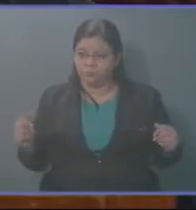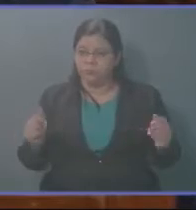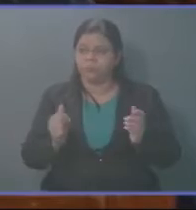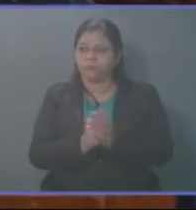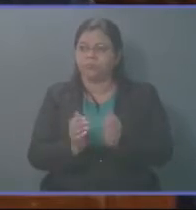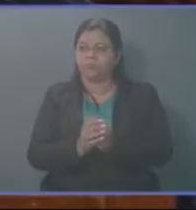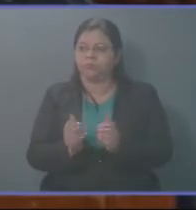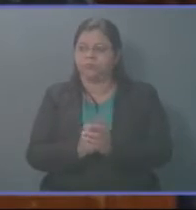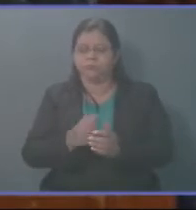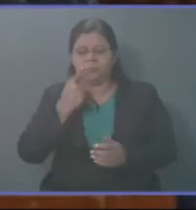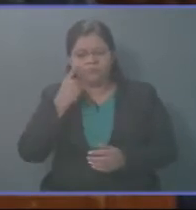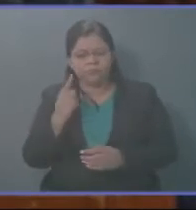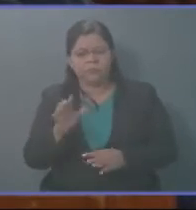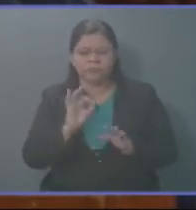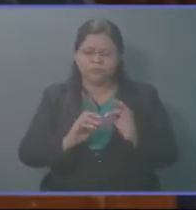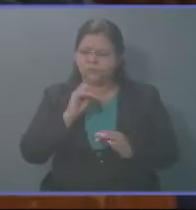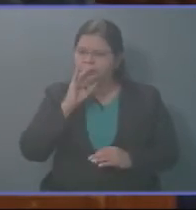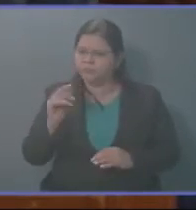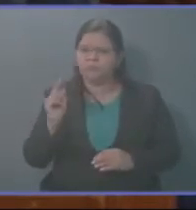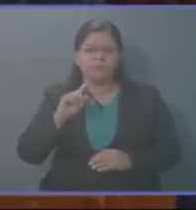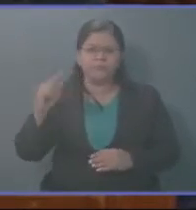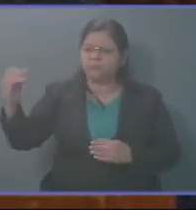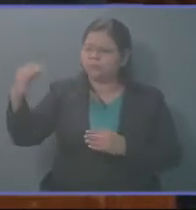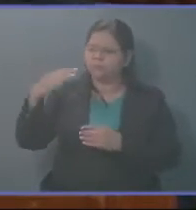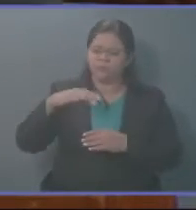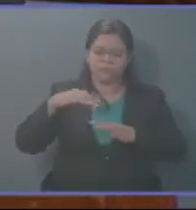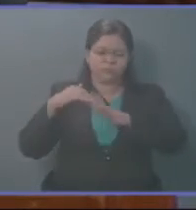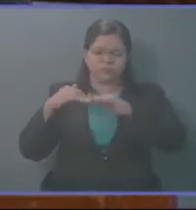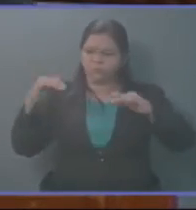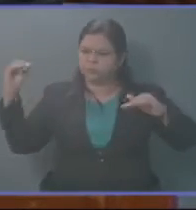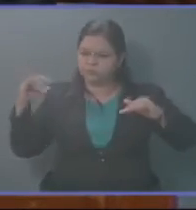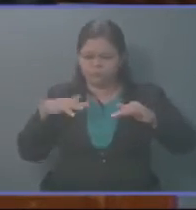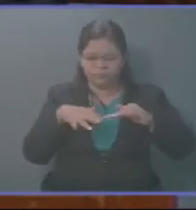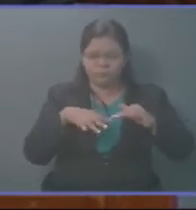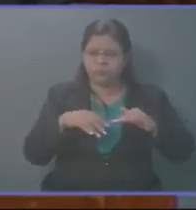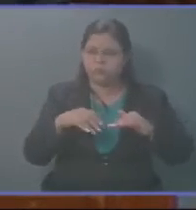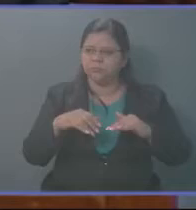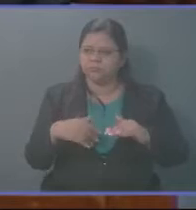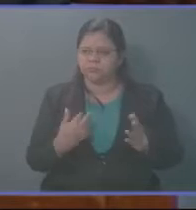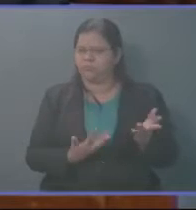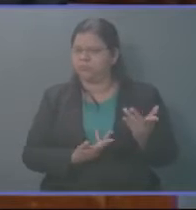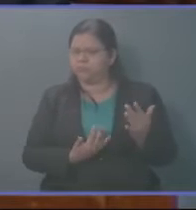muchos han dicho, mire que todavía no está el virus, pero bueno, esperamos que se muera la gente para actuar.